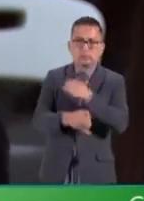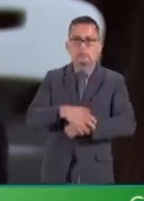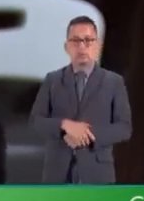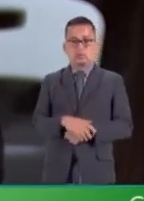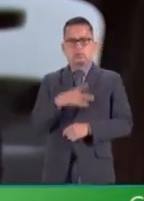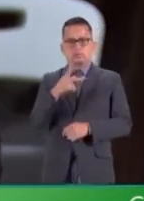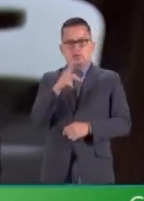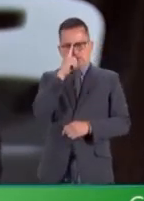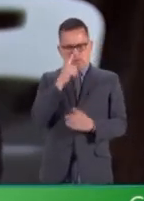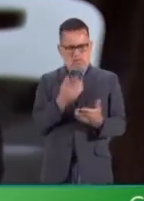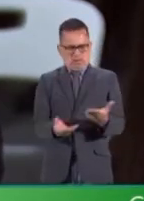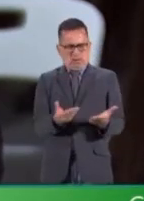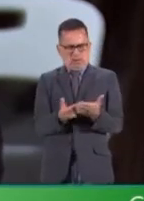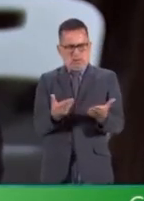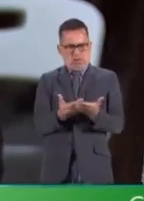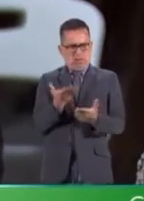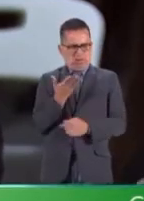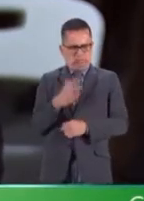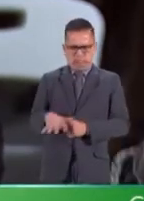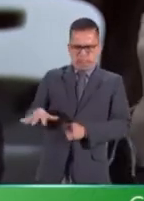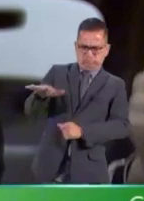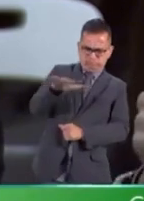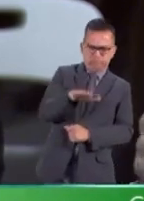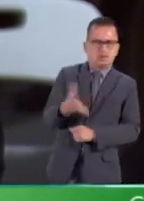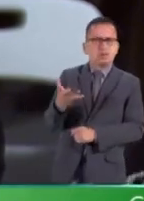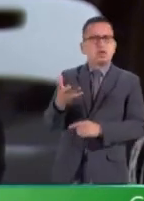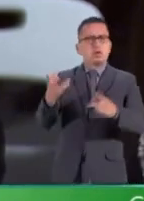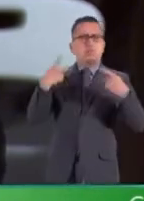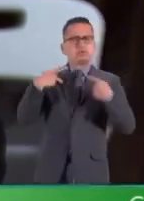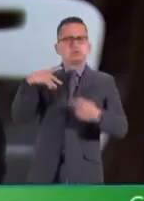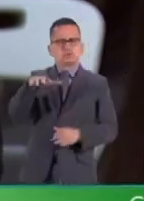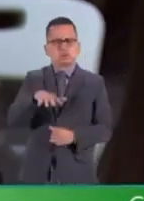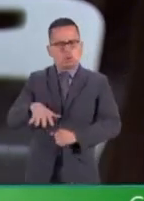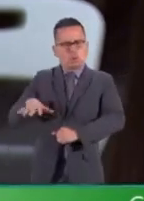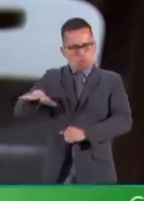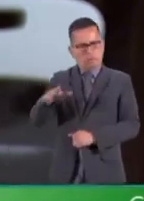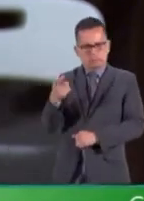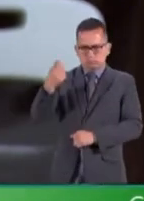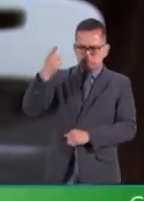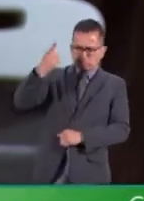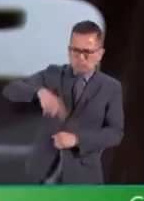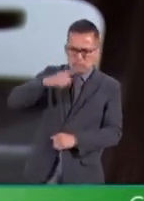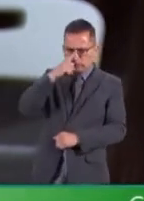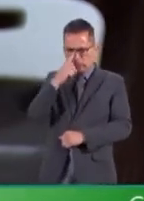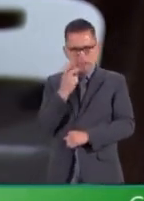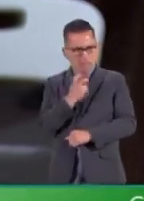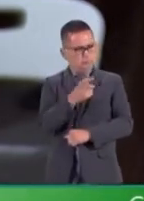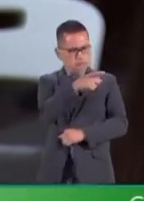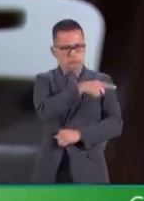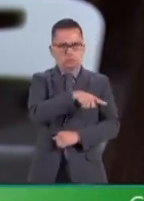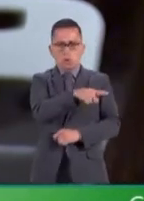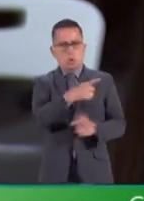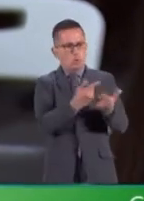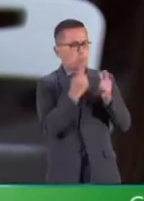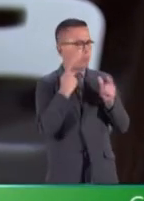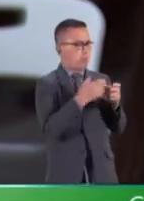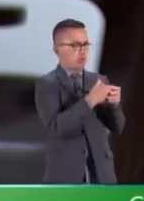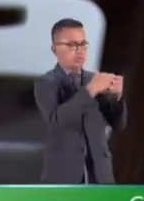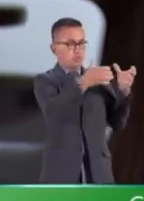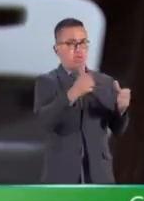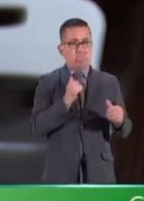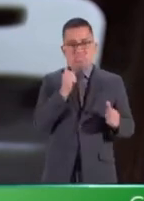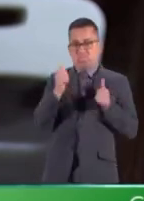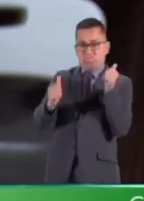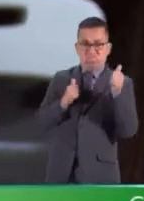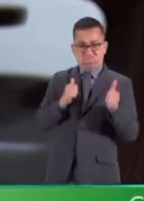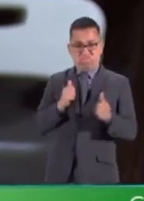comenzado y la voluntad popular que nos eligió en la pluralidad será allanada con soberbia de las mayorías, que quede aquí